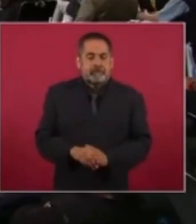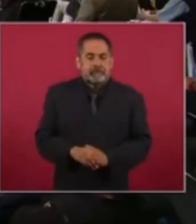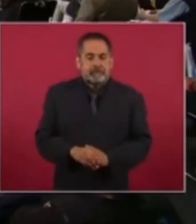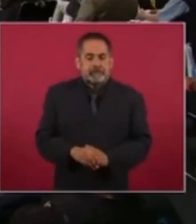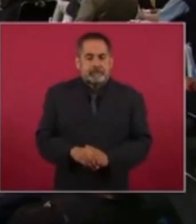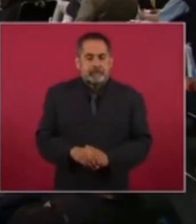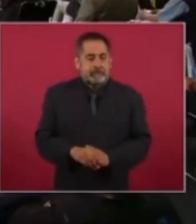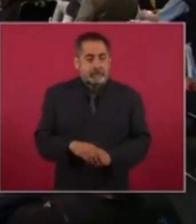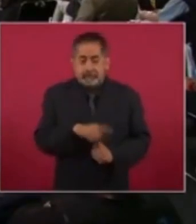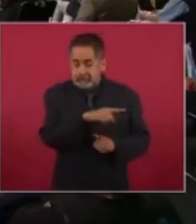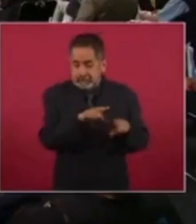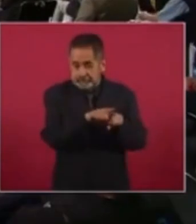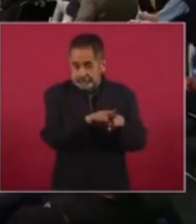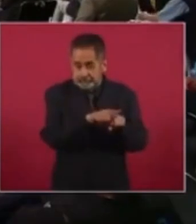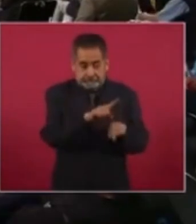Un hermano de él,